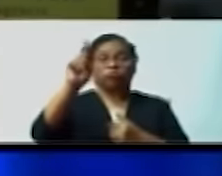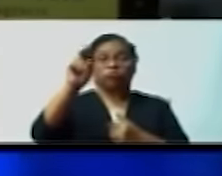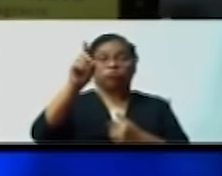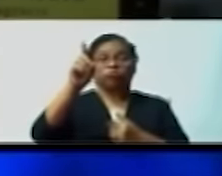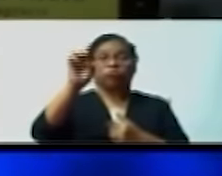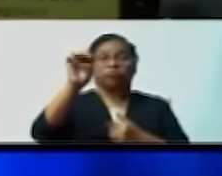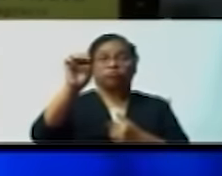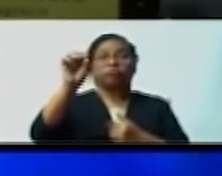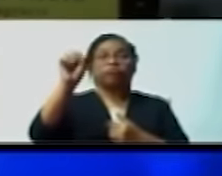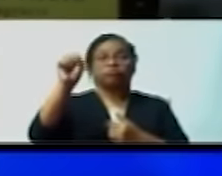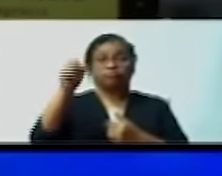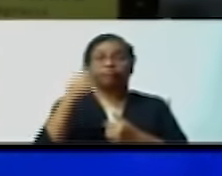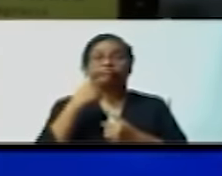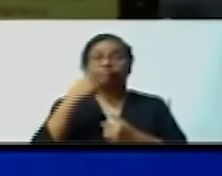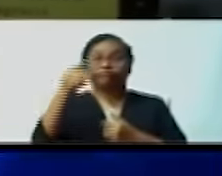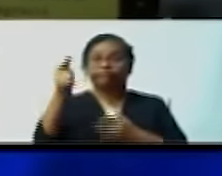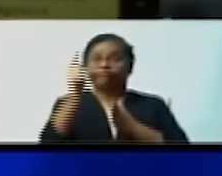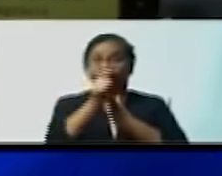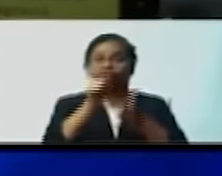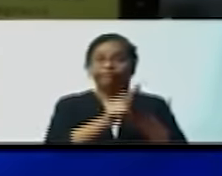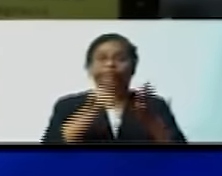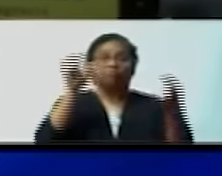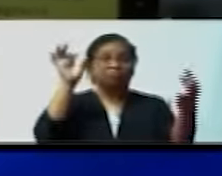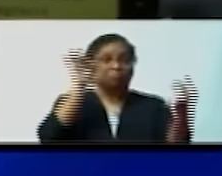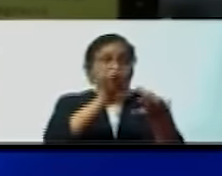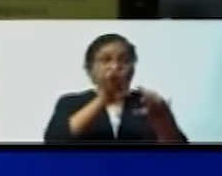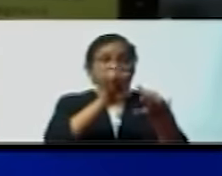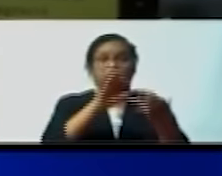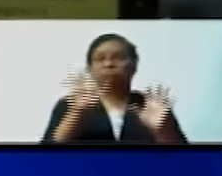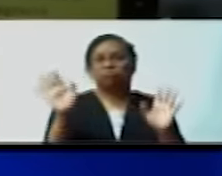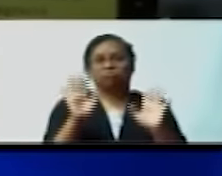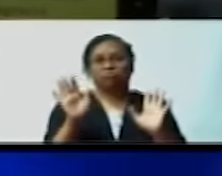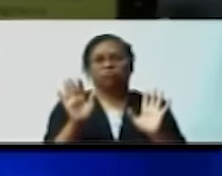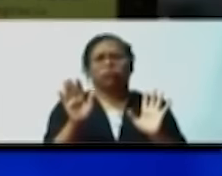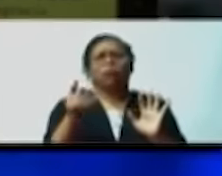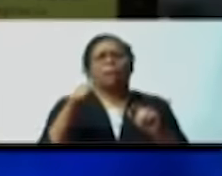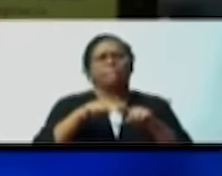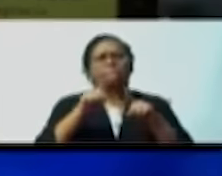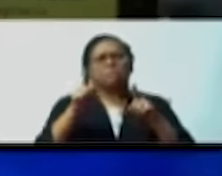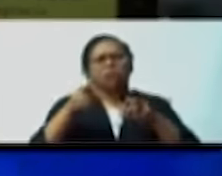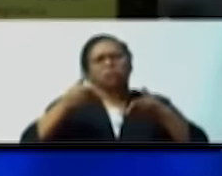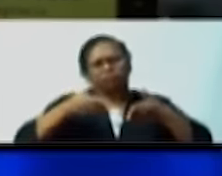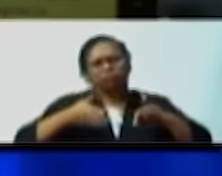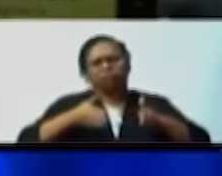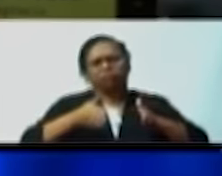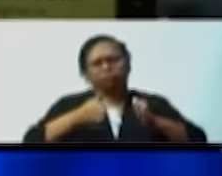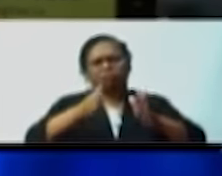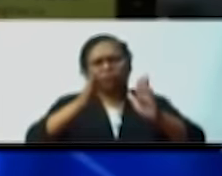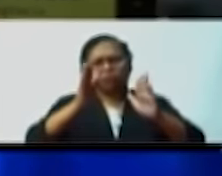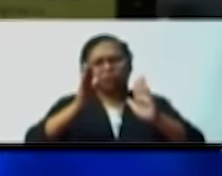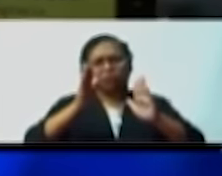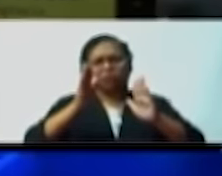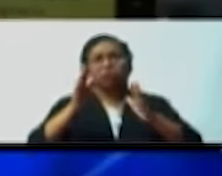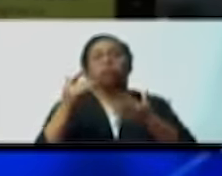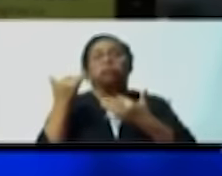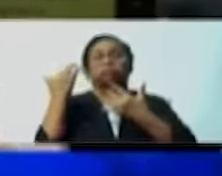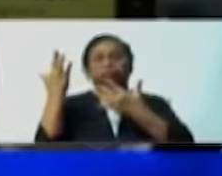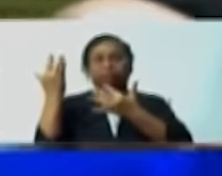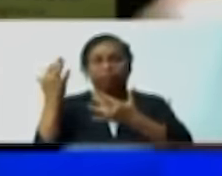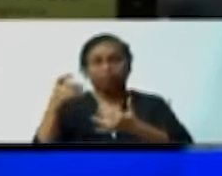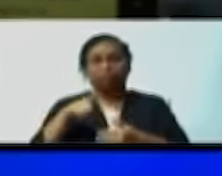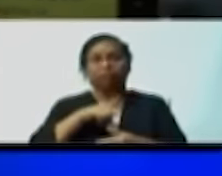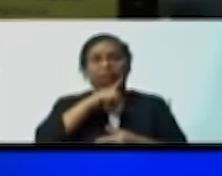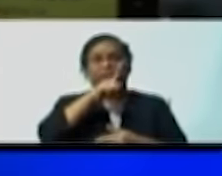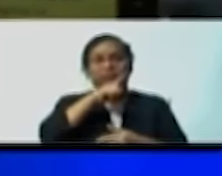posibles, que esta herramienta verdaderamente sirva a los objetivos que los proponentes están procurando con